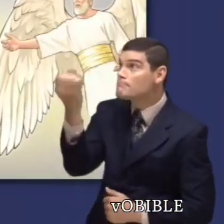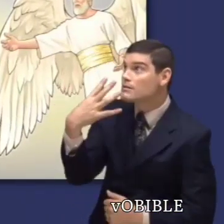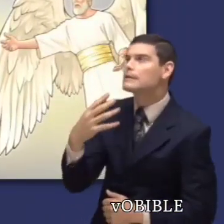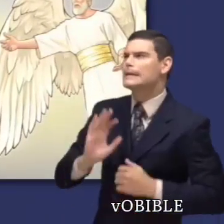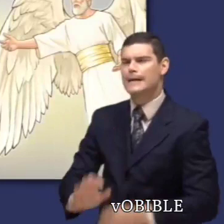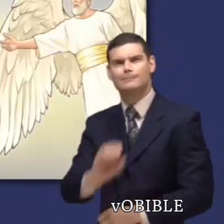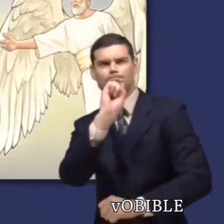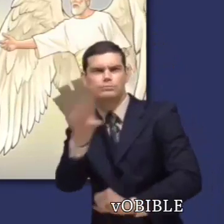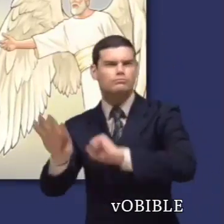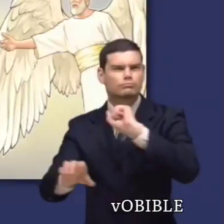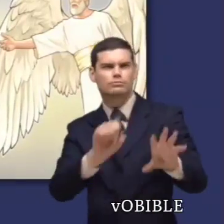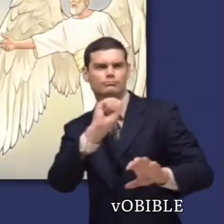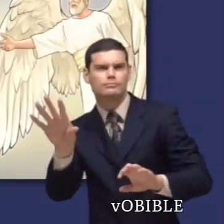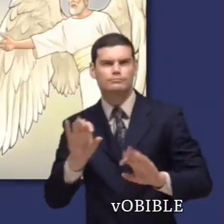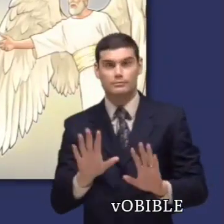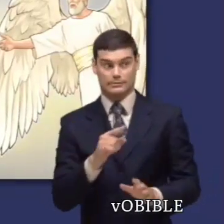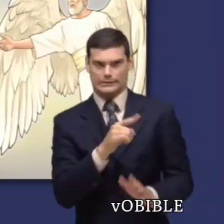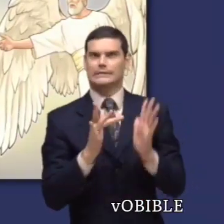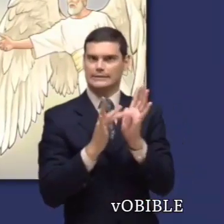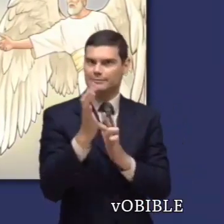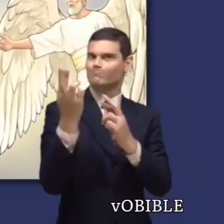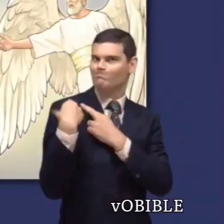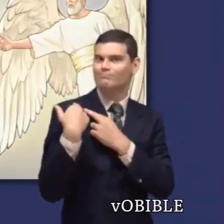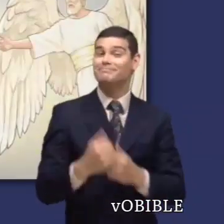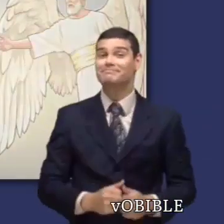Palabra, para destacar que es el portavoz de Jehová.